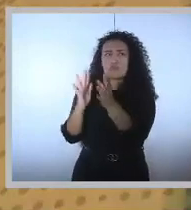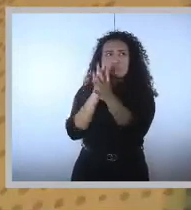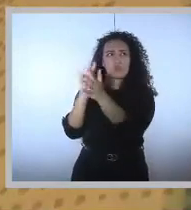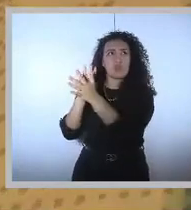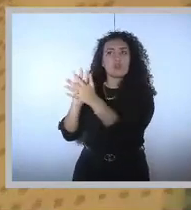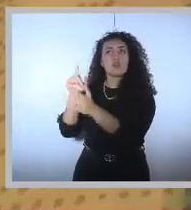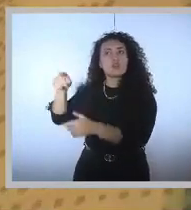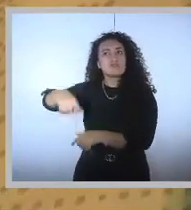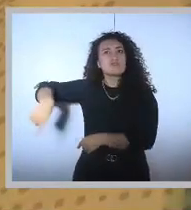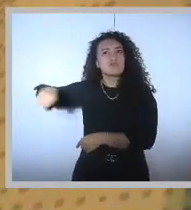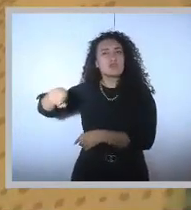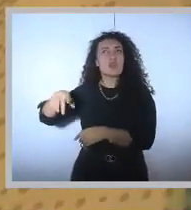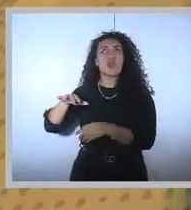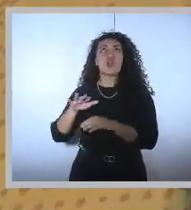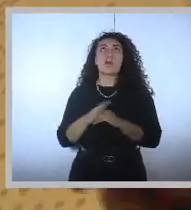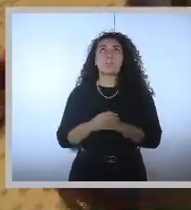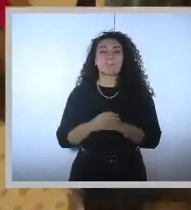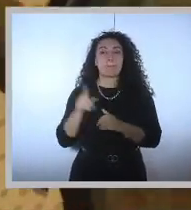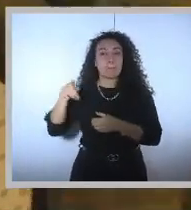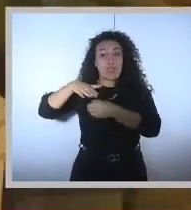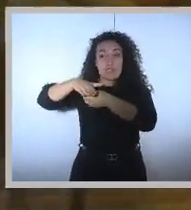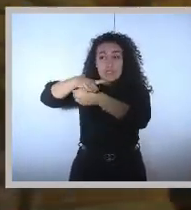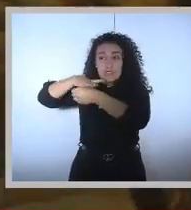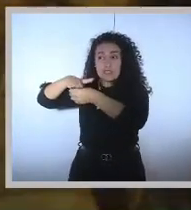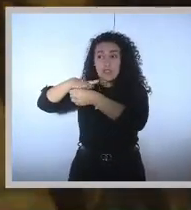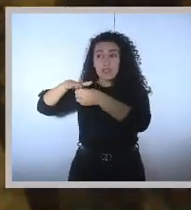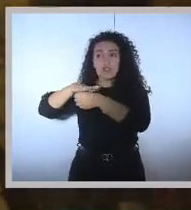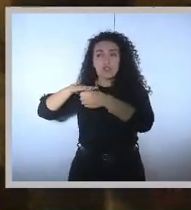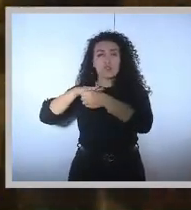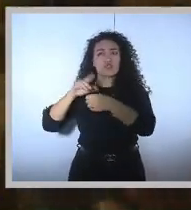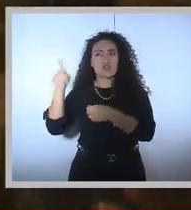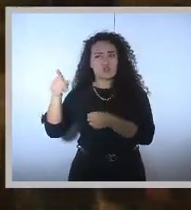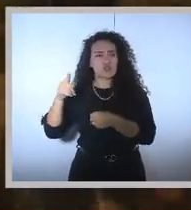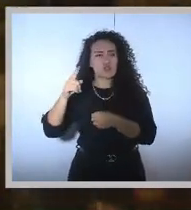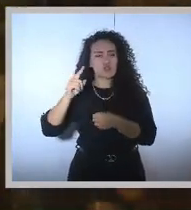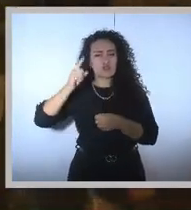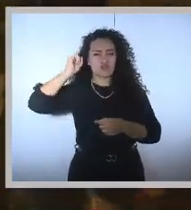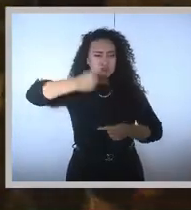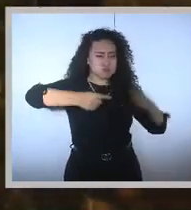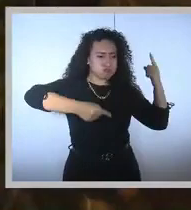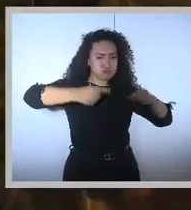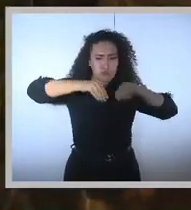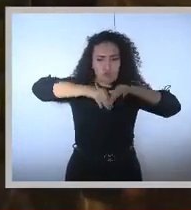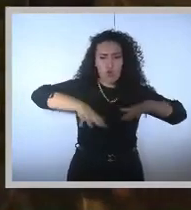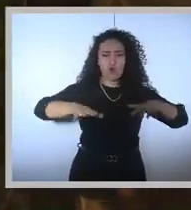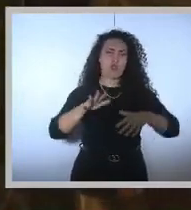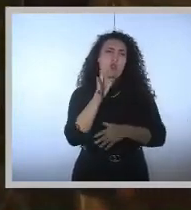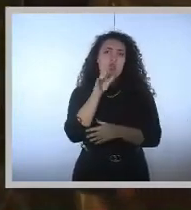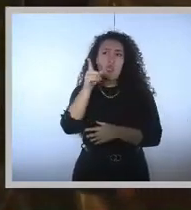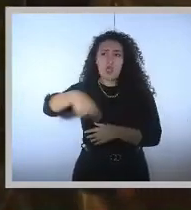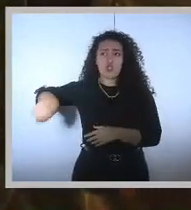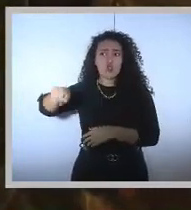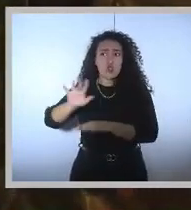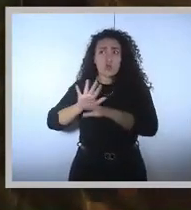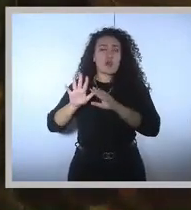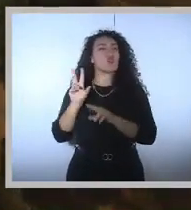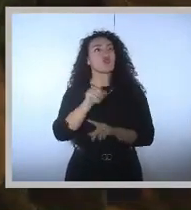la condición de poder público, asumiendo el gran desafío de